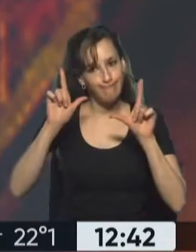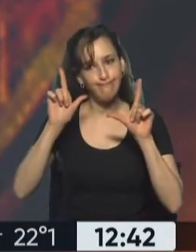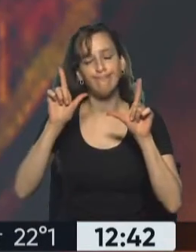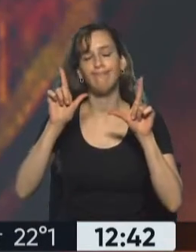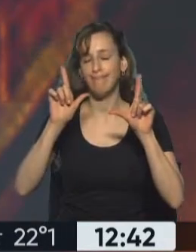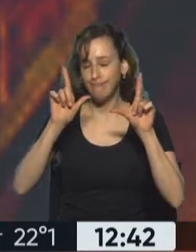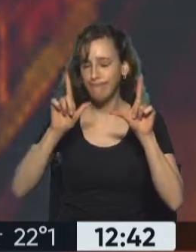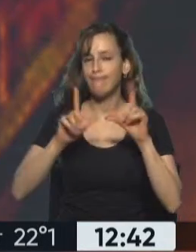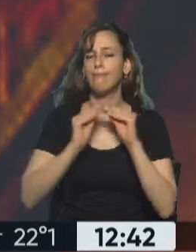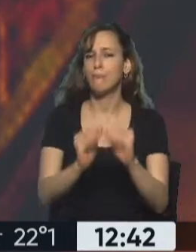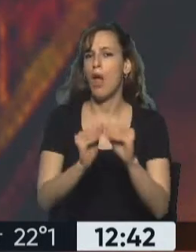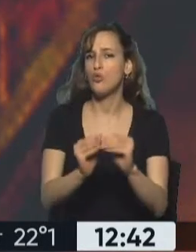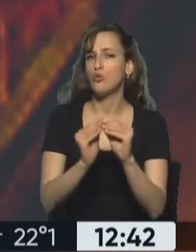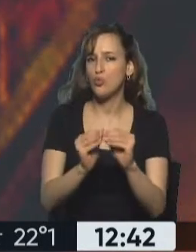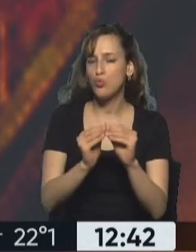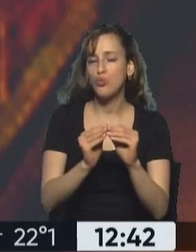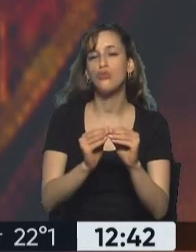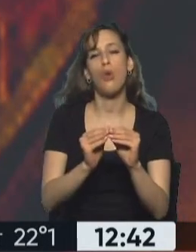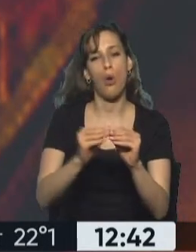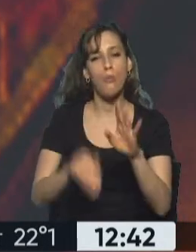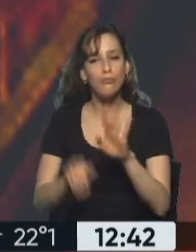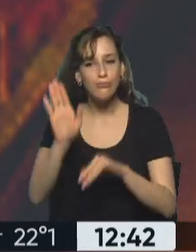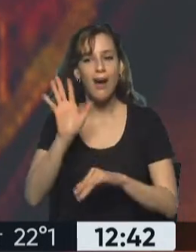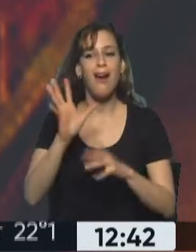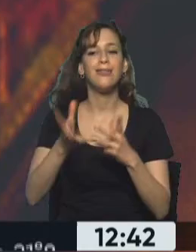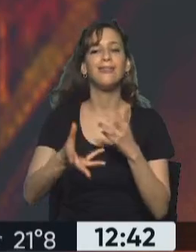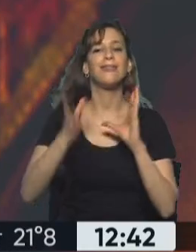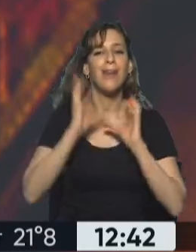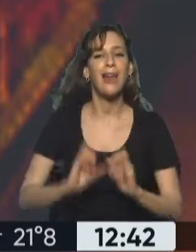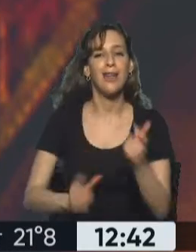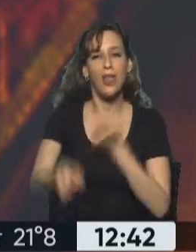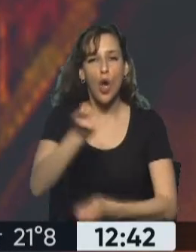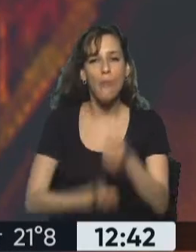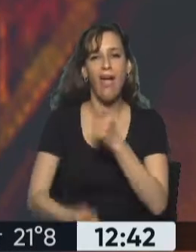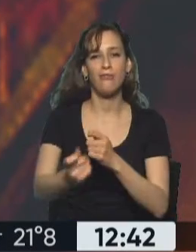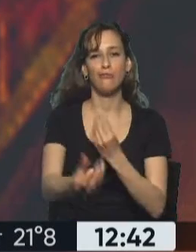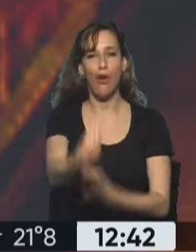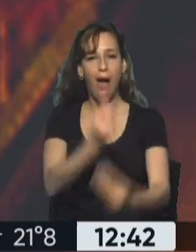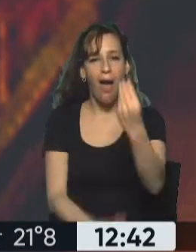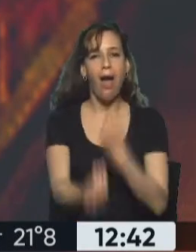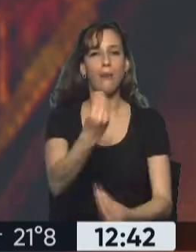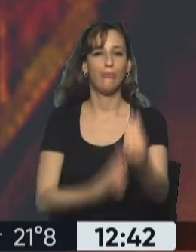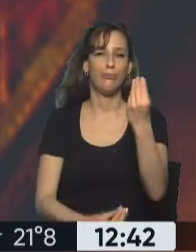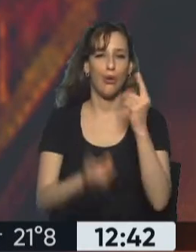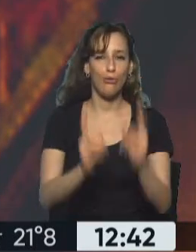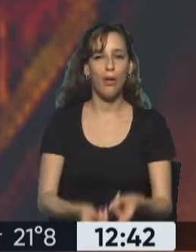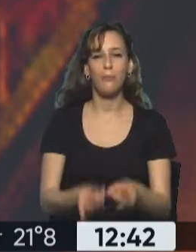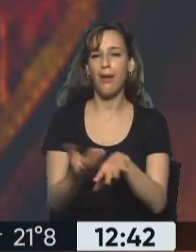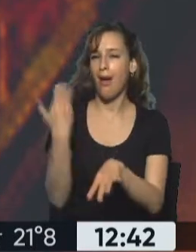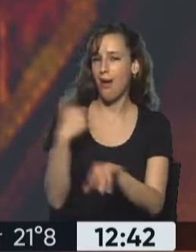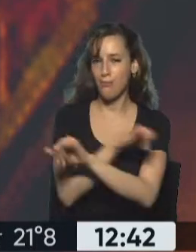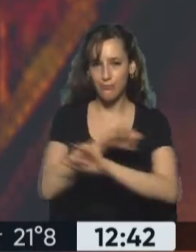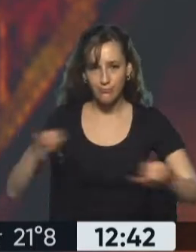cosas. En primer lugar, de los cambios que tenemos en la Secretaría de Comercio, de los anuncios que han estado comentándose más temprano,